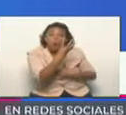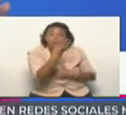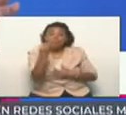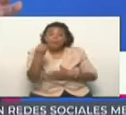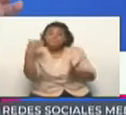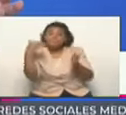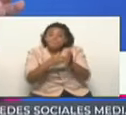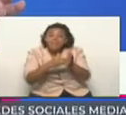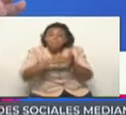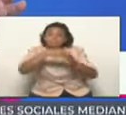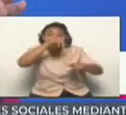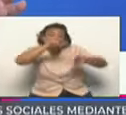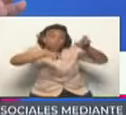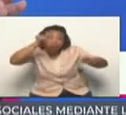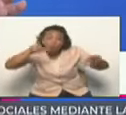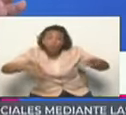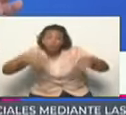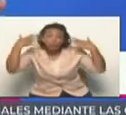40.000